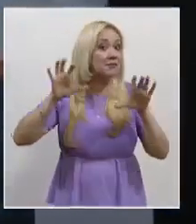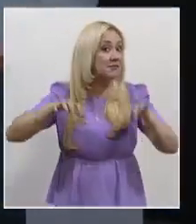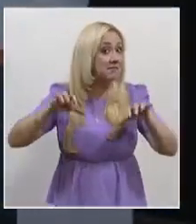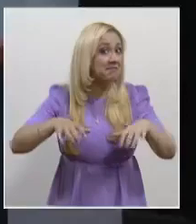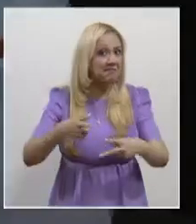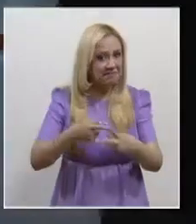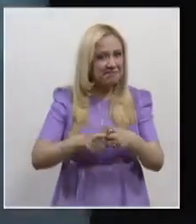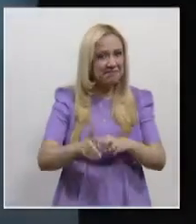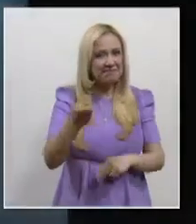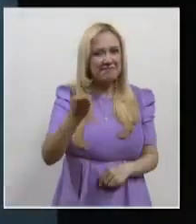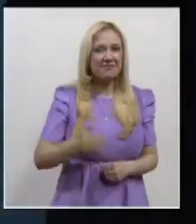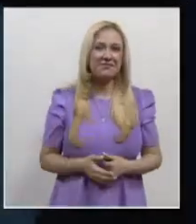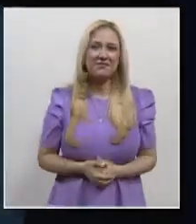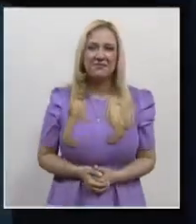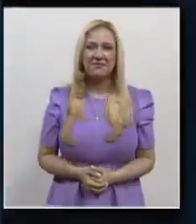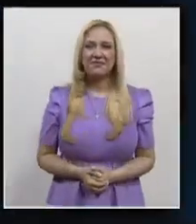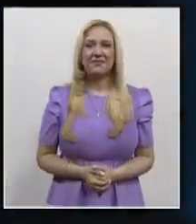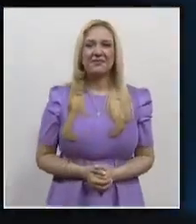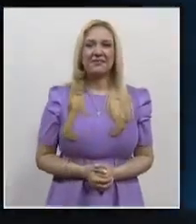Regresamos.